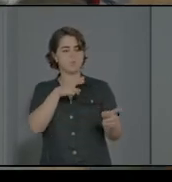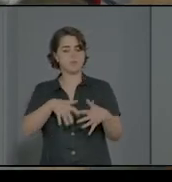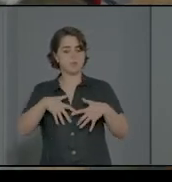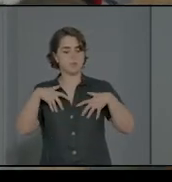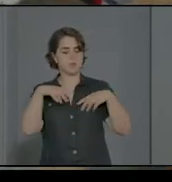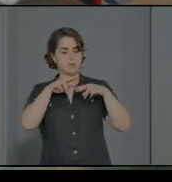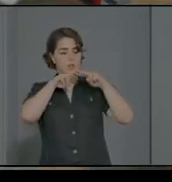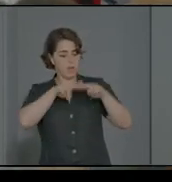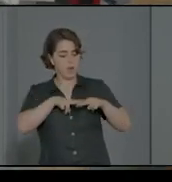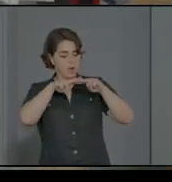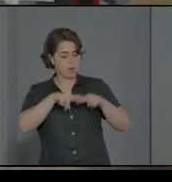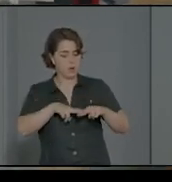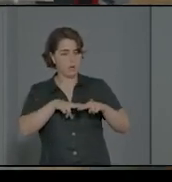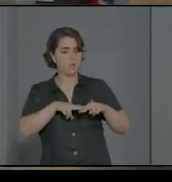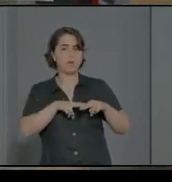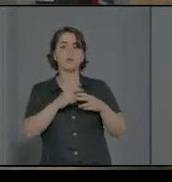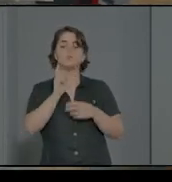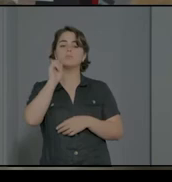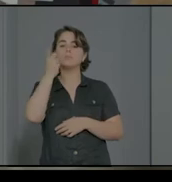que si es baja,